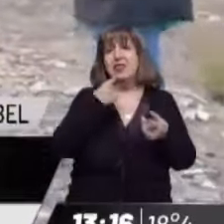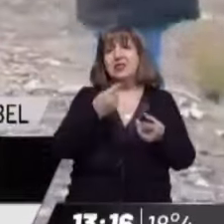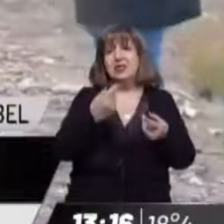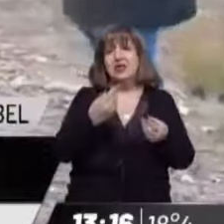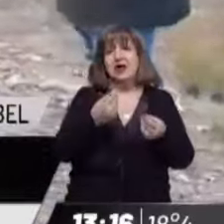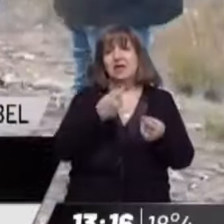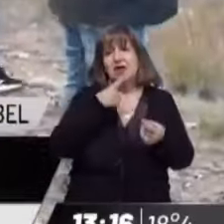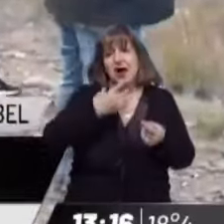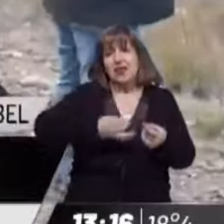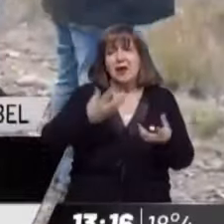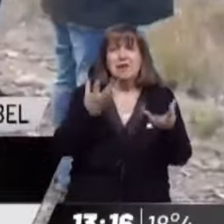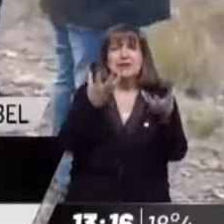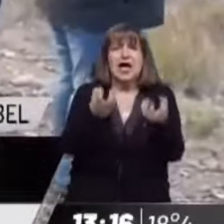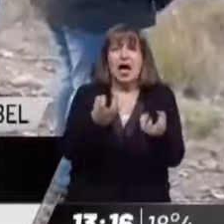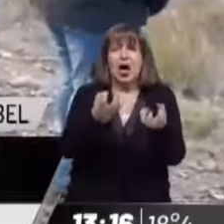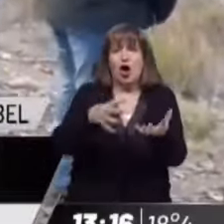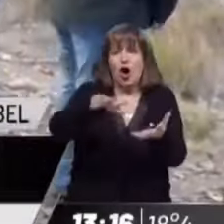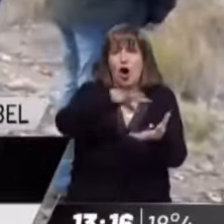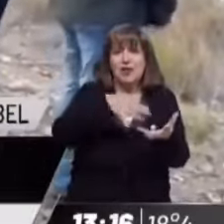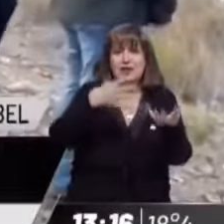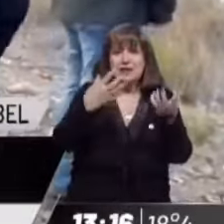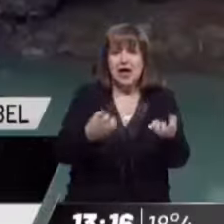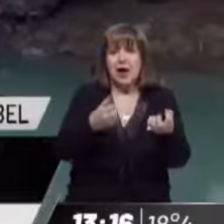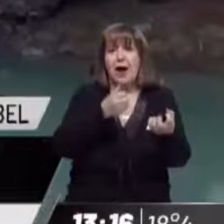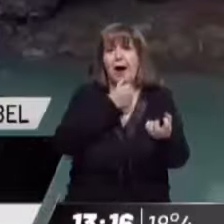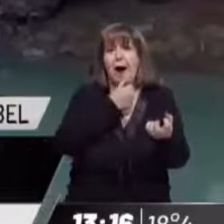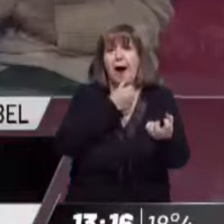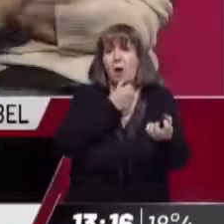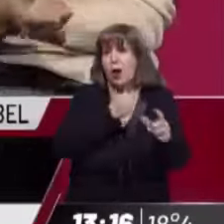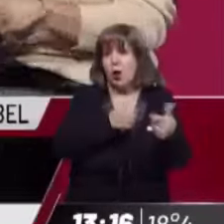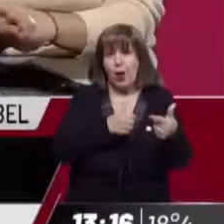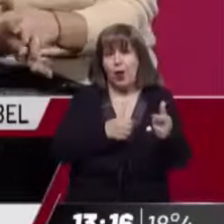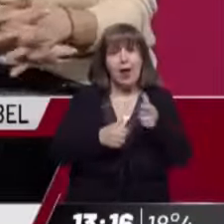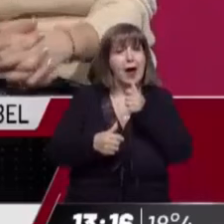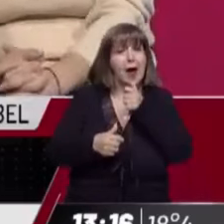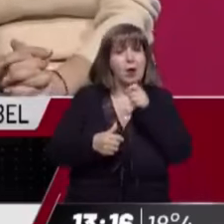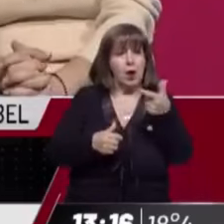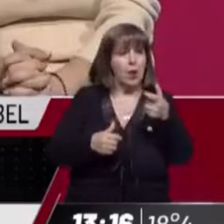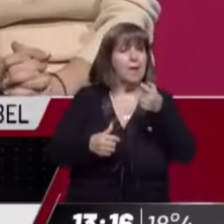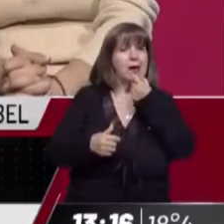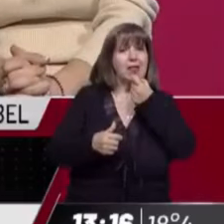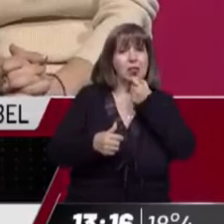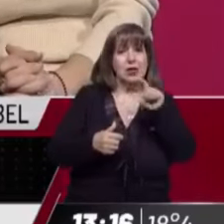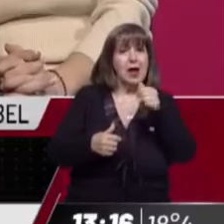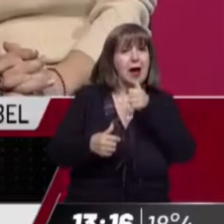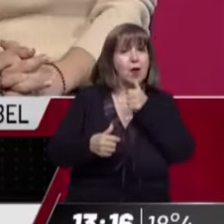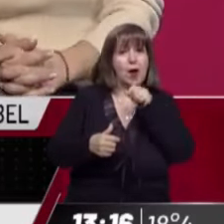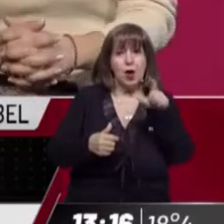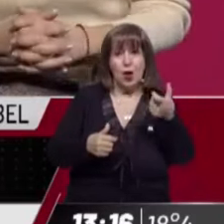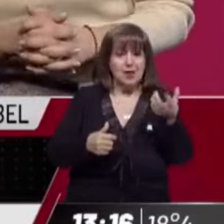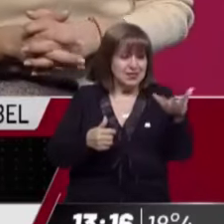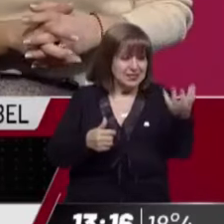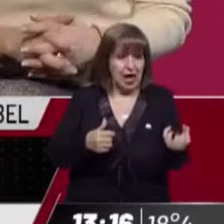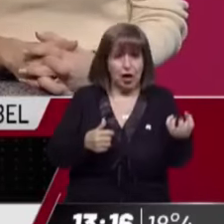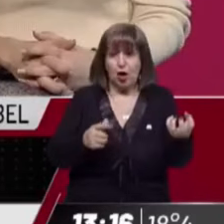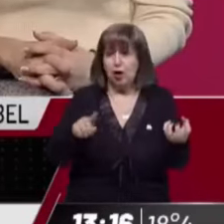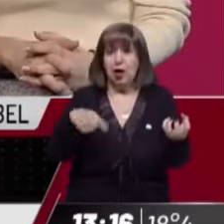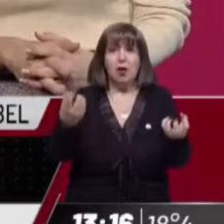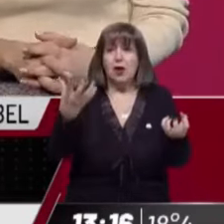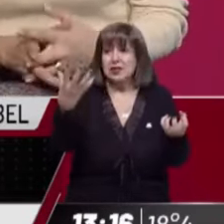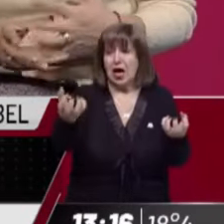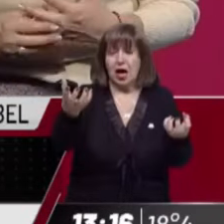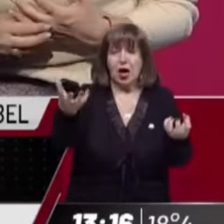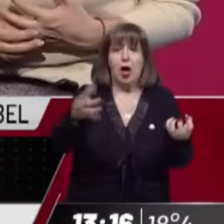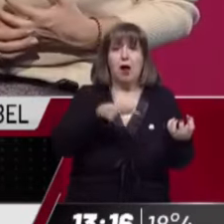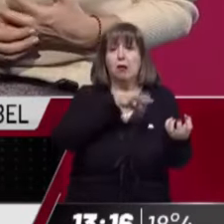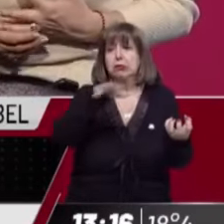esos meses. Esos meses de mayor riego o mayor necesidad, digamos, en la tierra, no llega